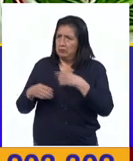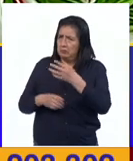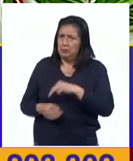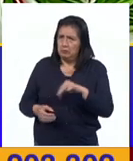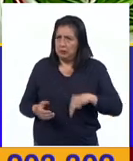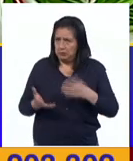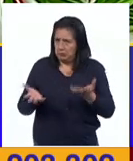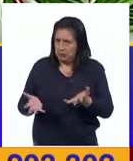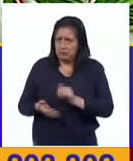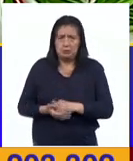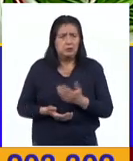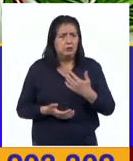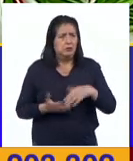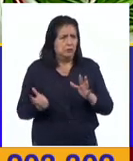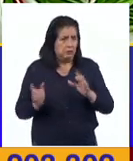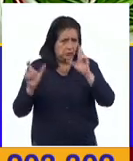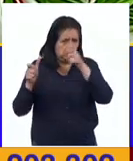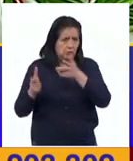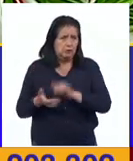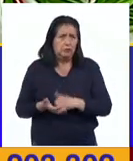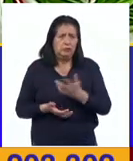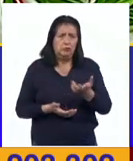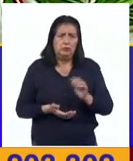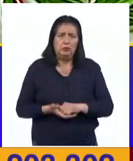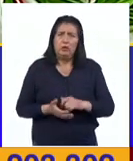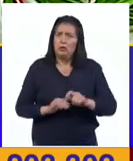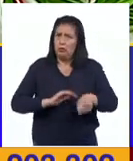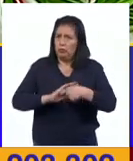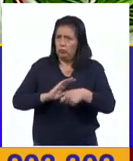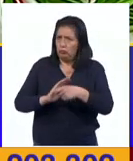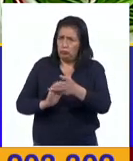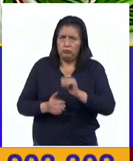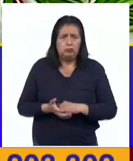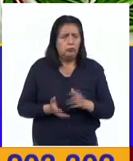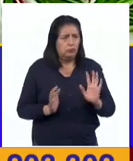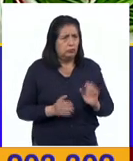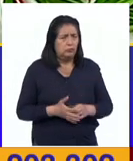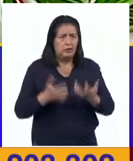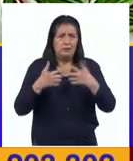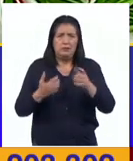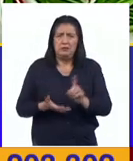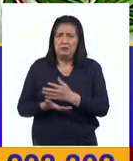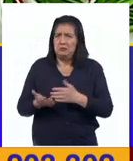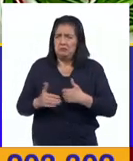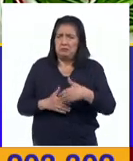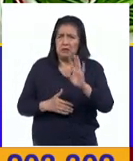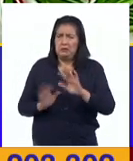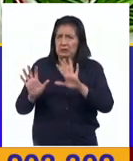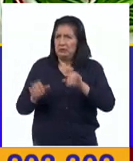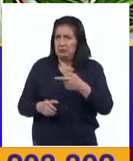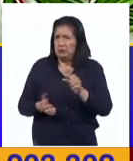ministro aquí en el hemiciclo del Congreso de la República, de que habían actos de corrupción, que se ha pretendido a una empresa que no tiene más allá de 10.000